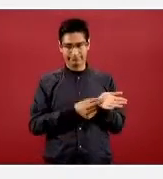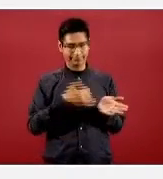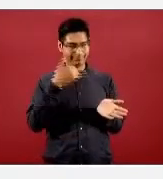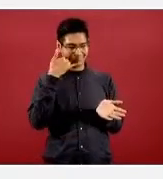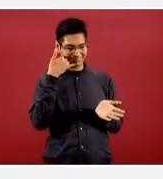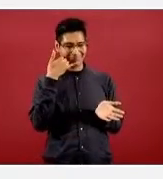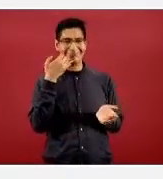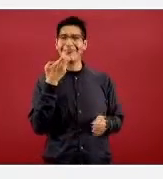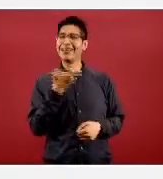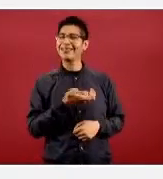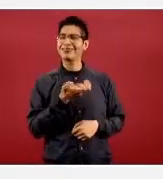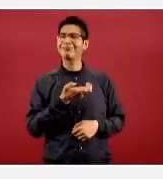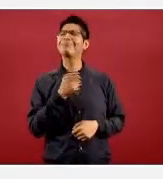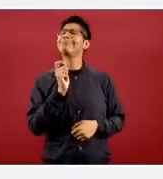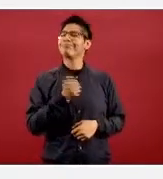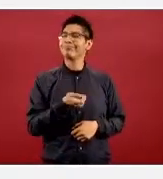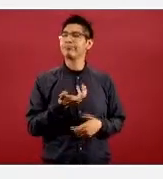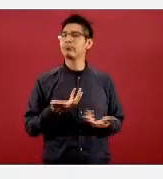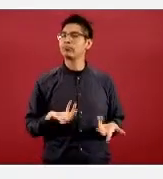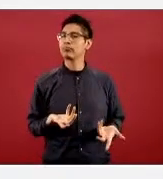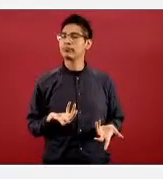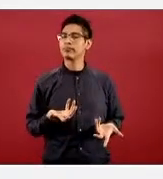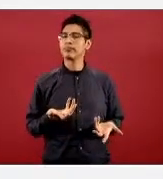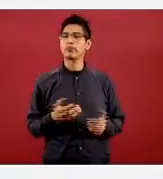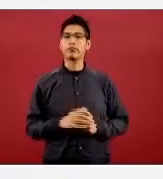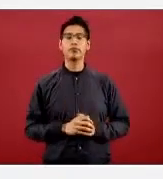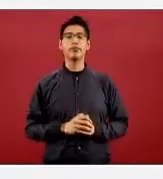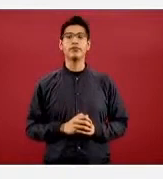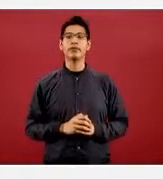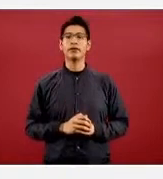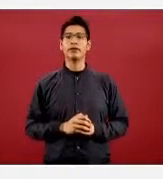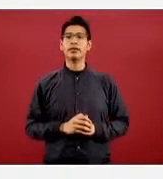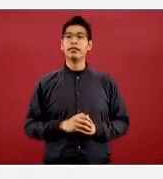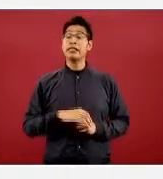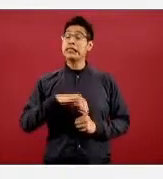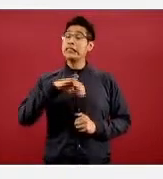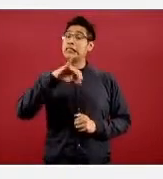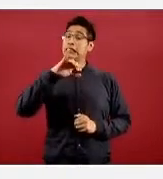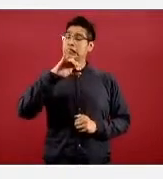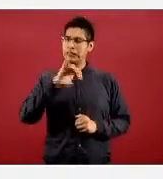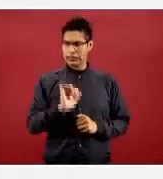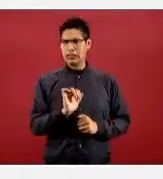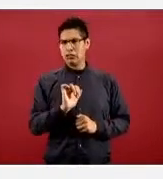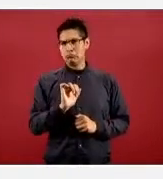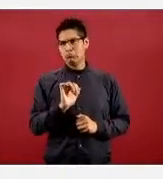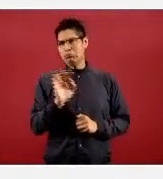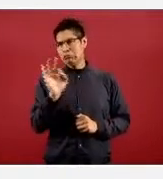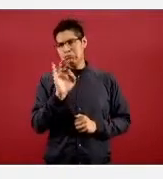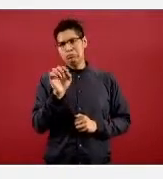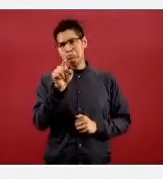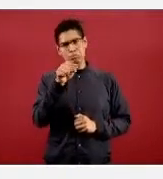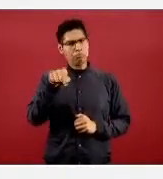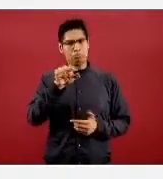Esta aplicación, la verdad es que genera grupos específicos a la hora que uno da